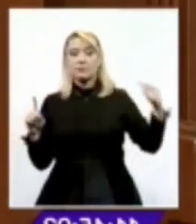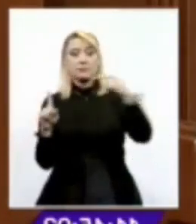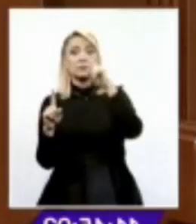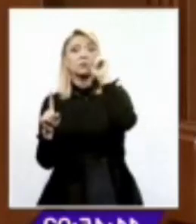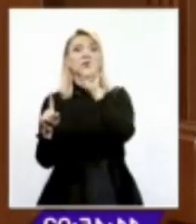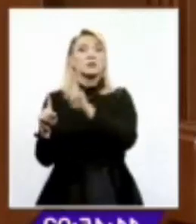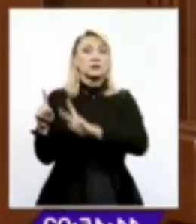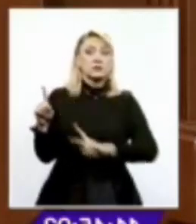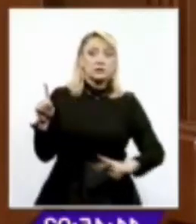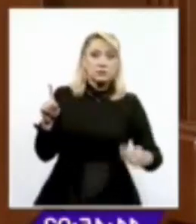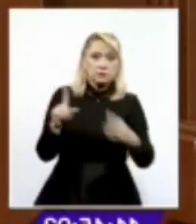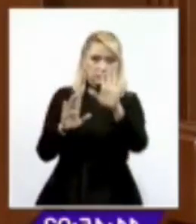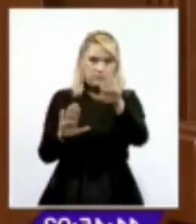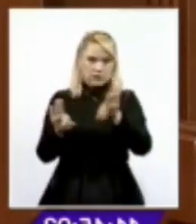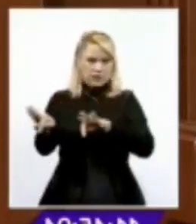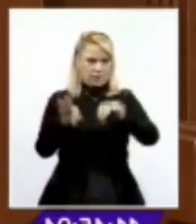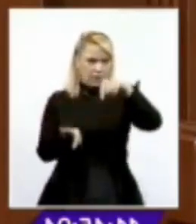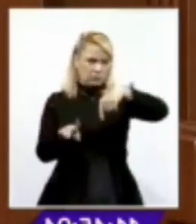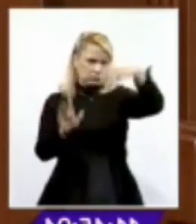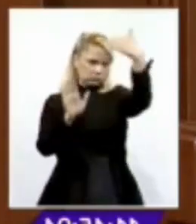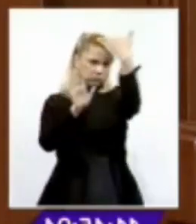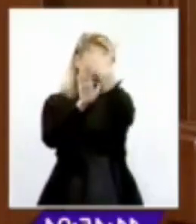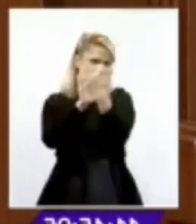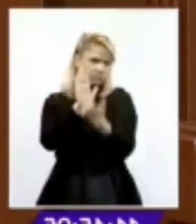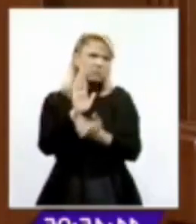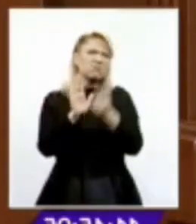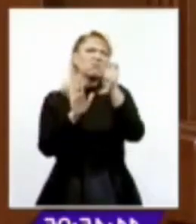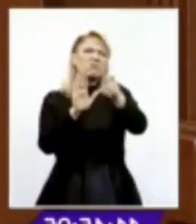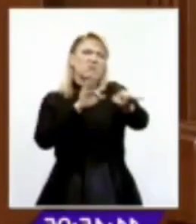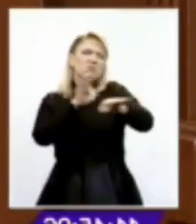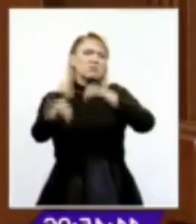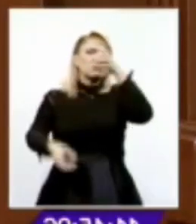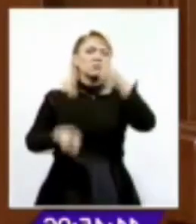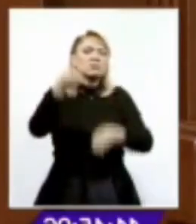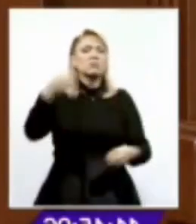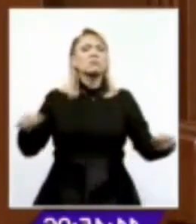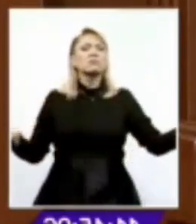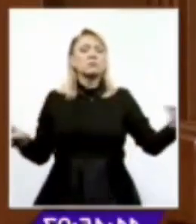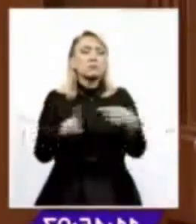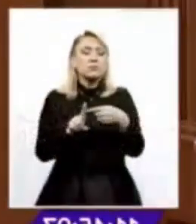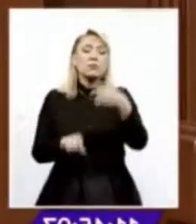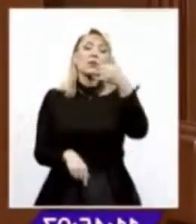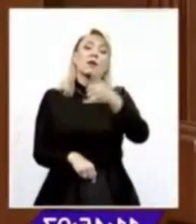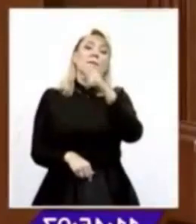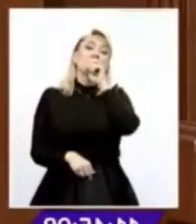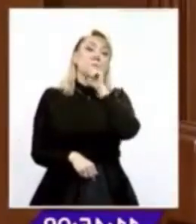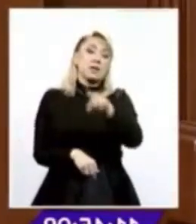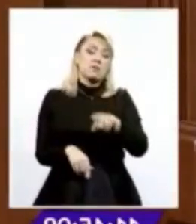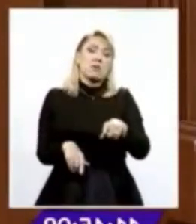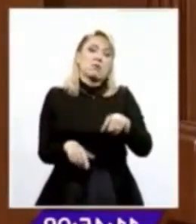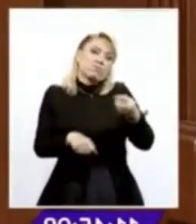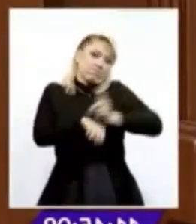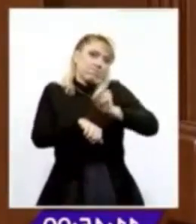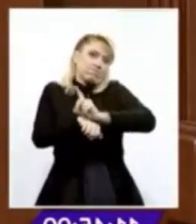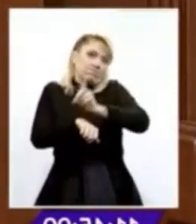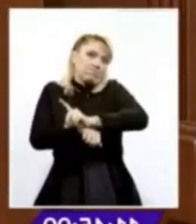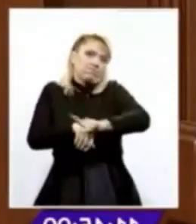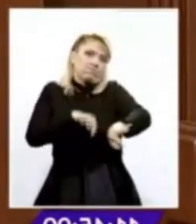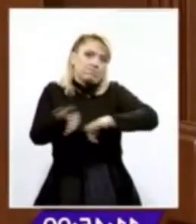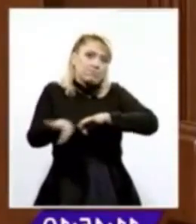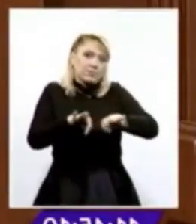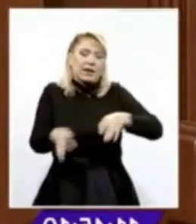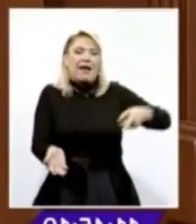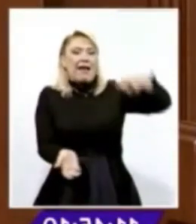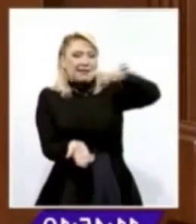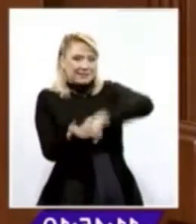se definió como eje rector de la función jurisdiccional, así como de la labor cotidiana al interior